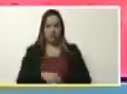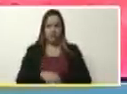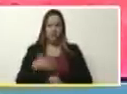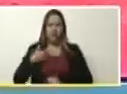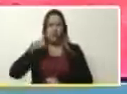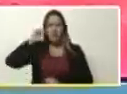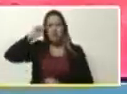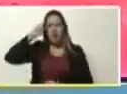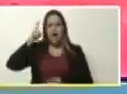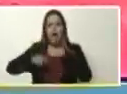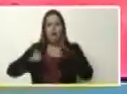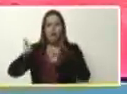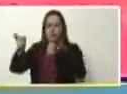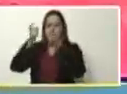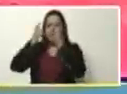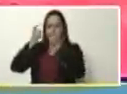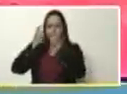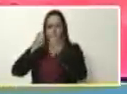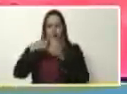recuerdo alguna lección que nos dejó.